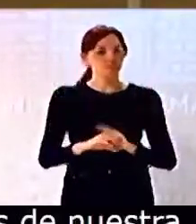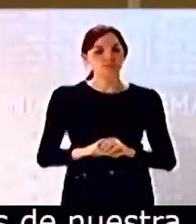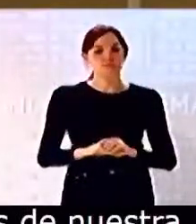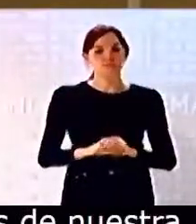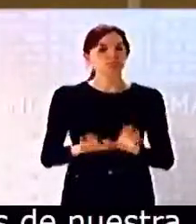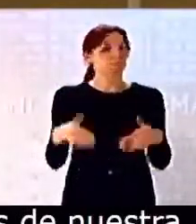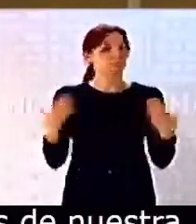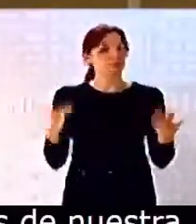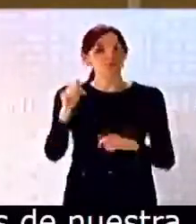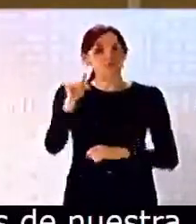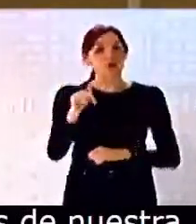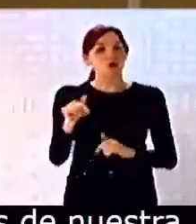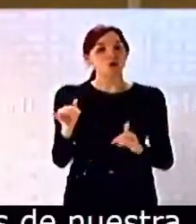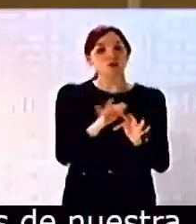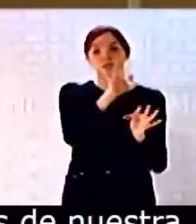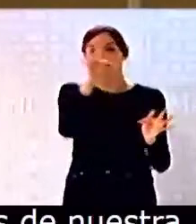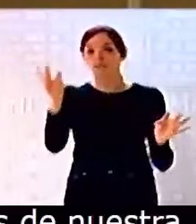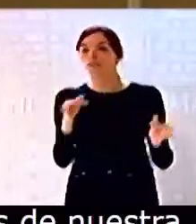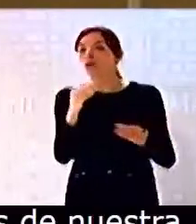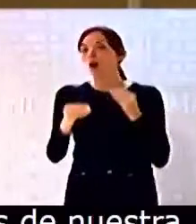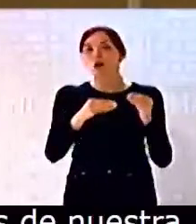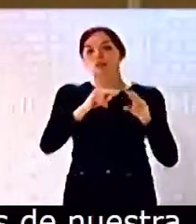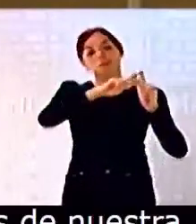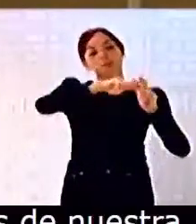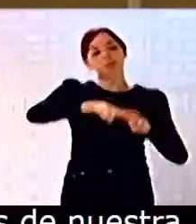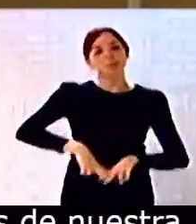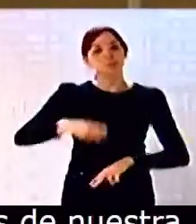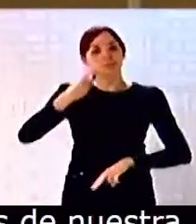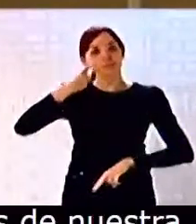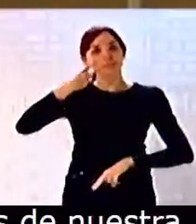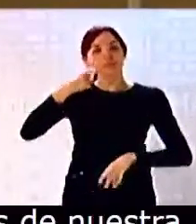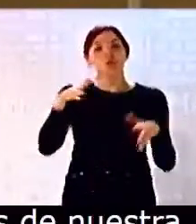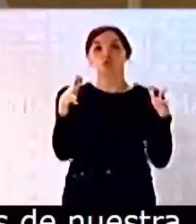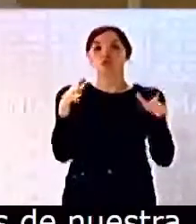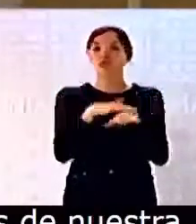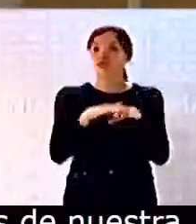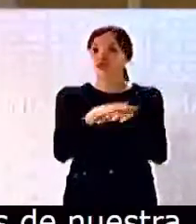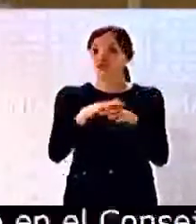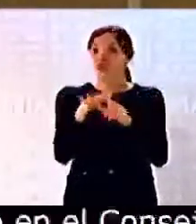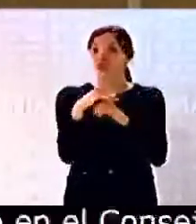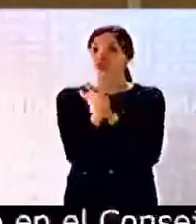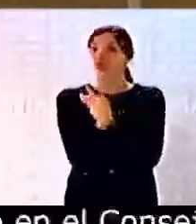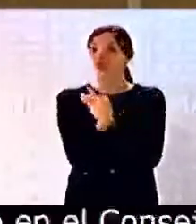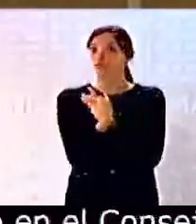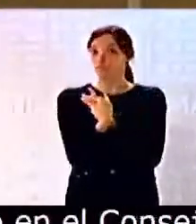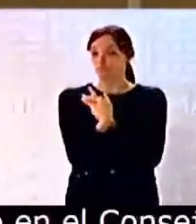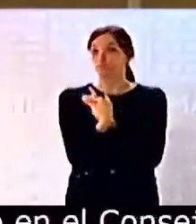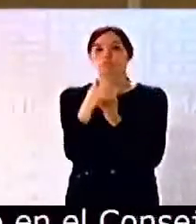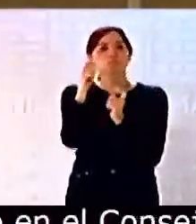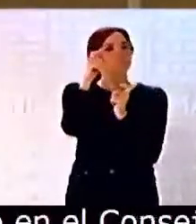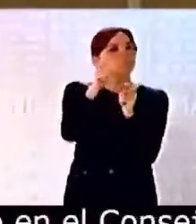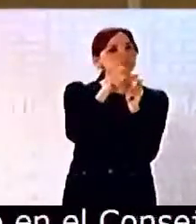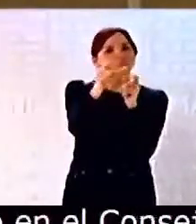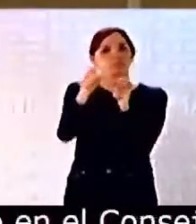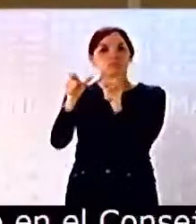Por lo tanto, hoy hemos revisado en el Consejo de Gobierno la situación de las